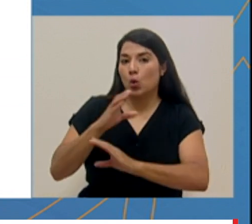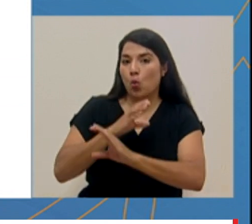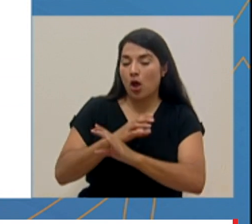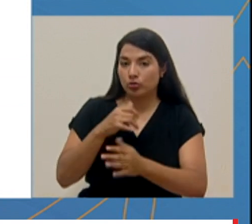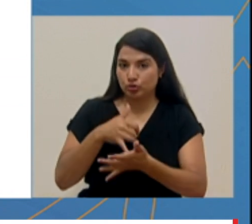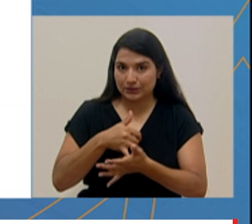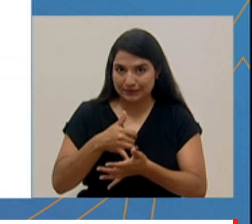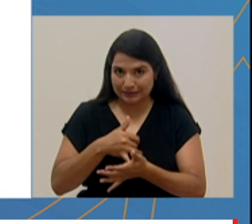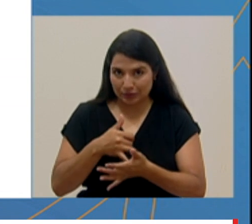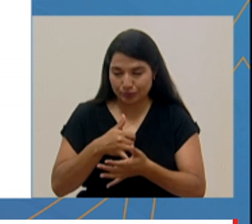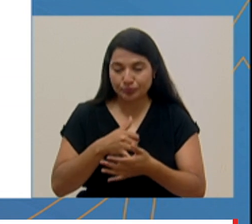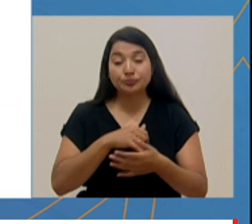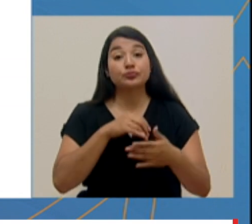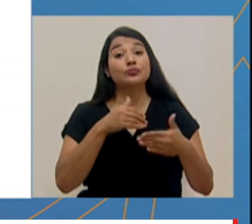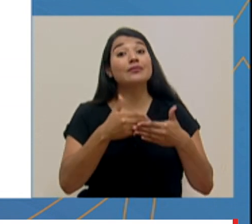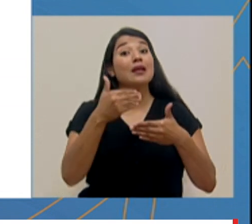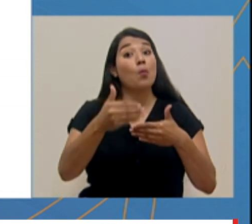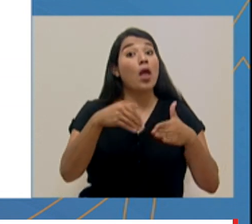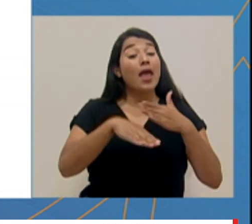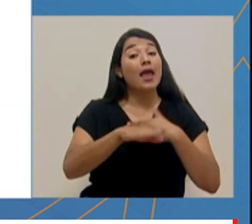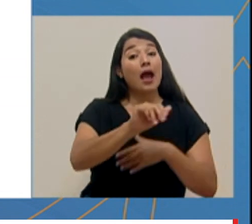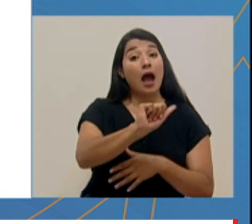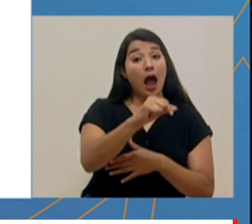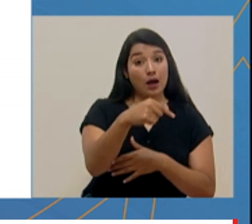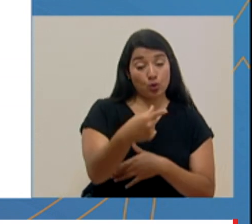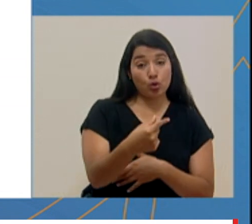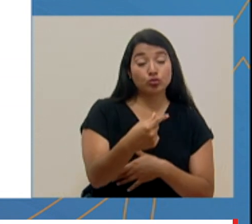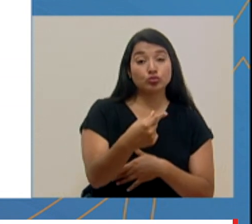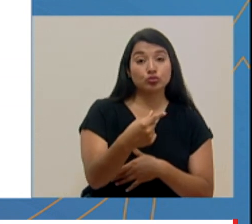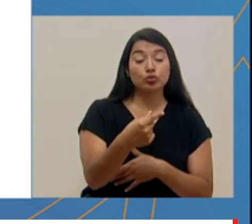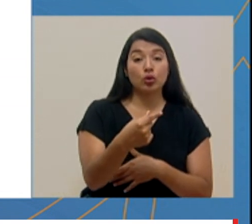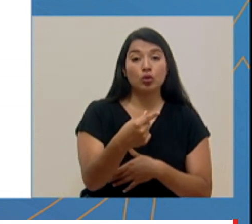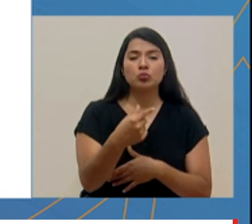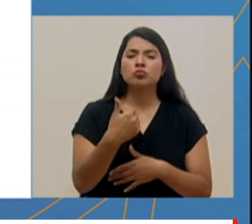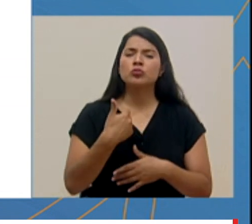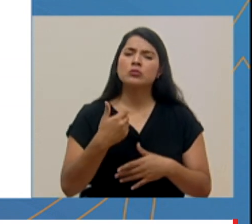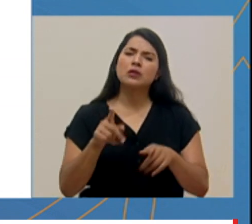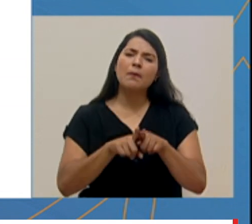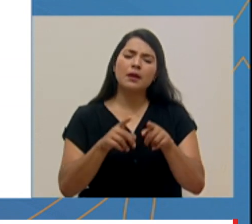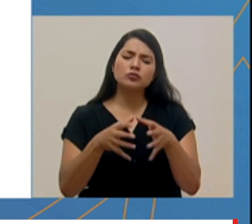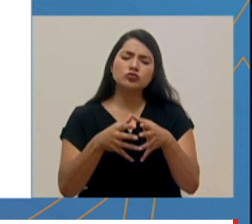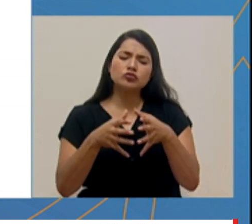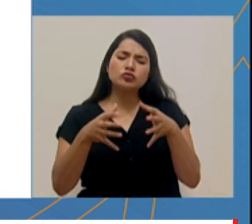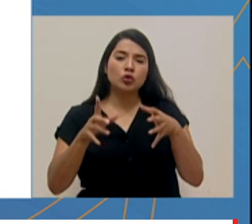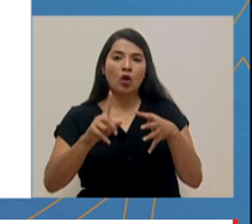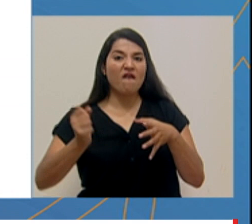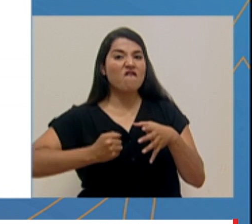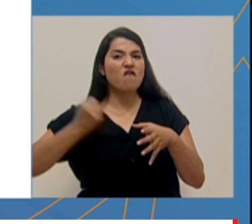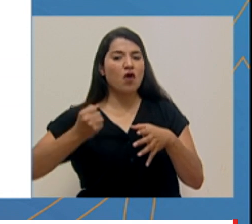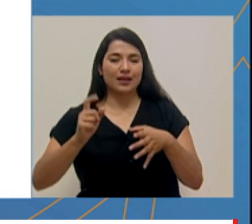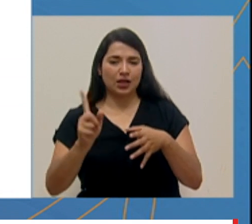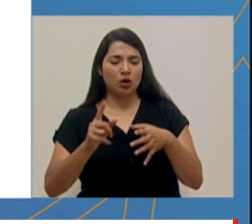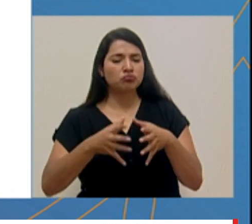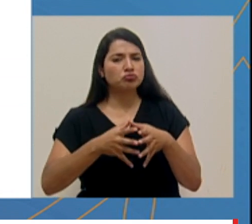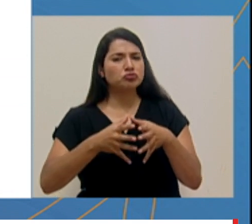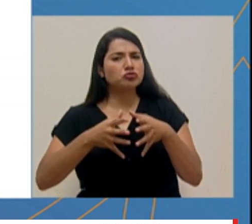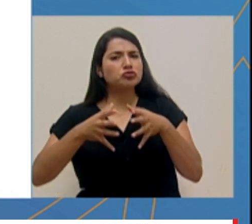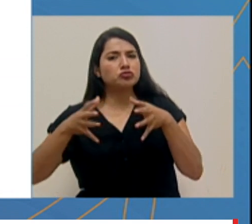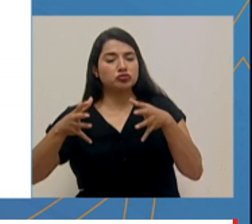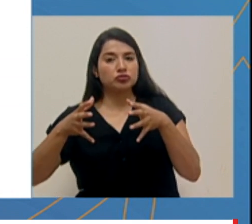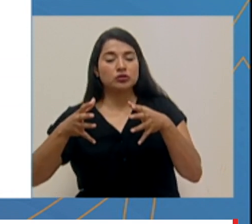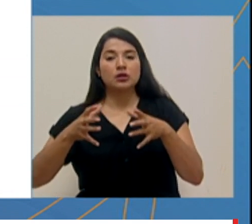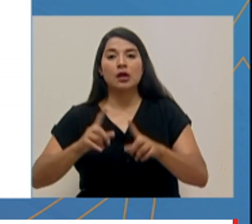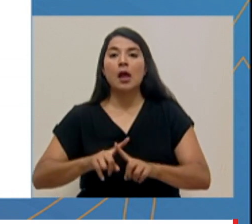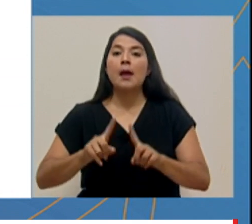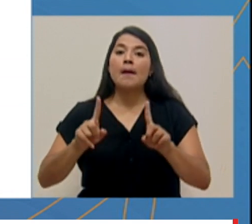intensivos. En el mes de agosto hubo un crecimiento, pero no tan fuerte, pero sí fuerte